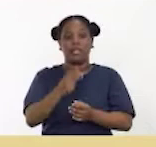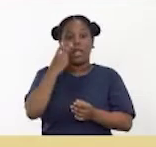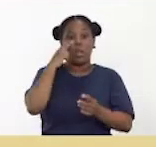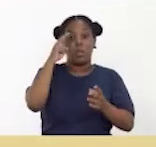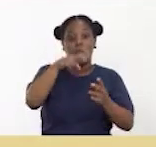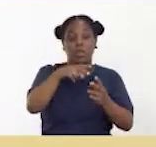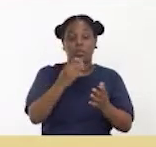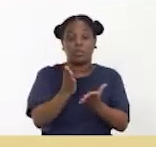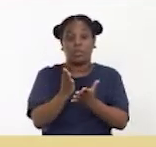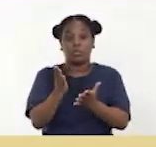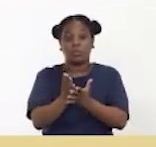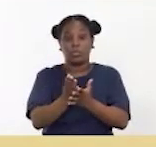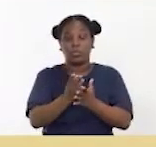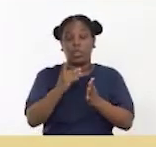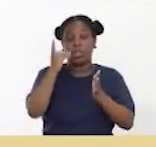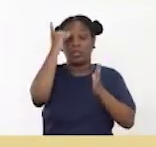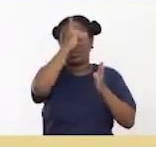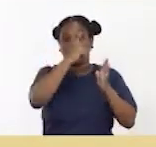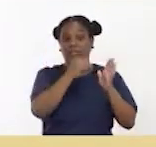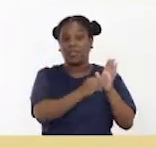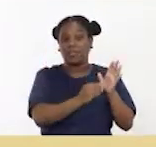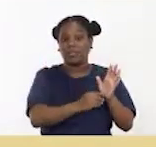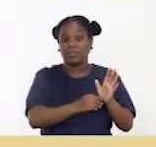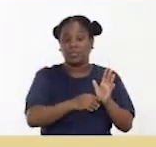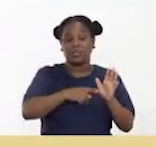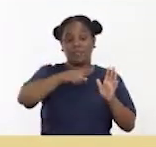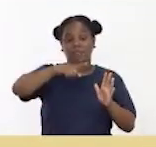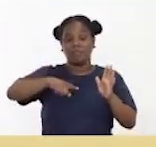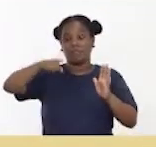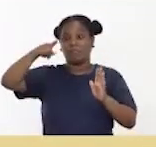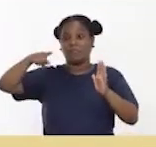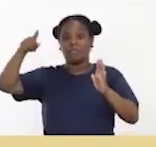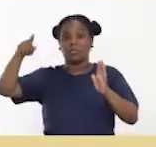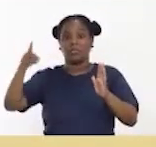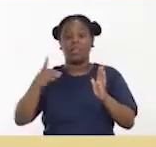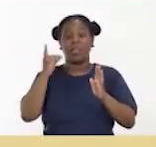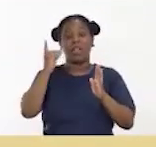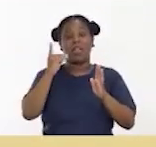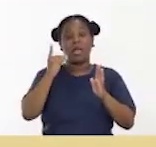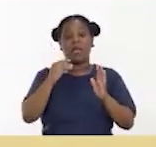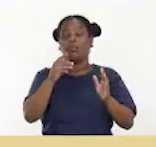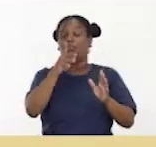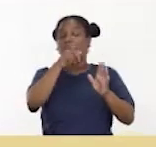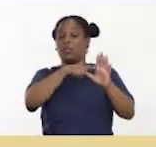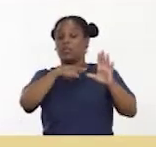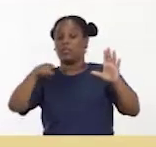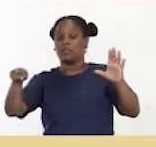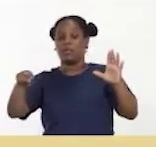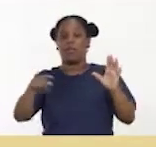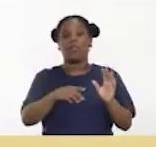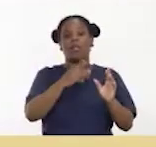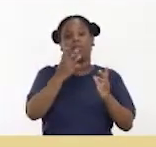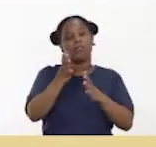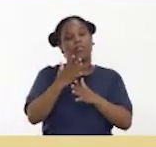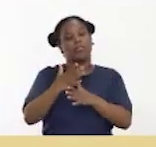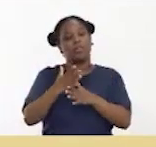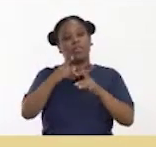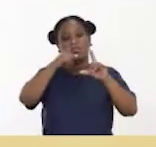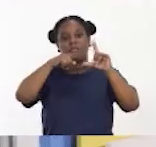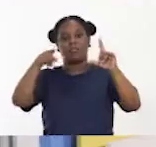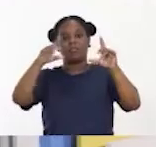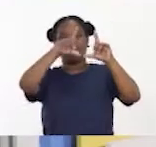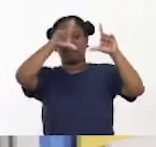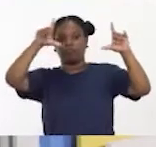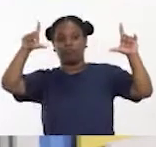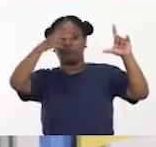objeto de estudio de la estadística descriptiva, los tipos de variables y escalas y la representación de datos simples mediante tablas y